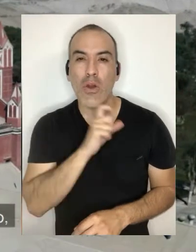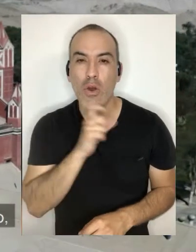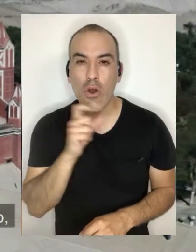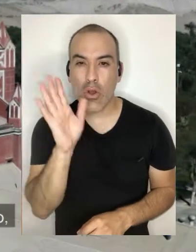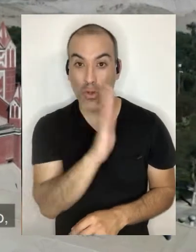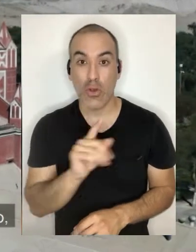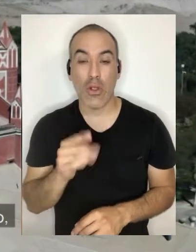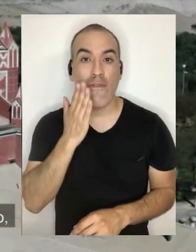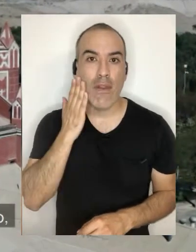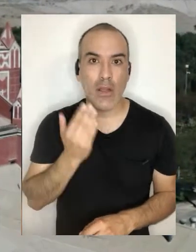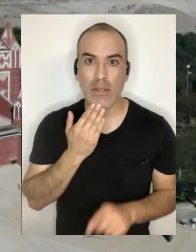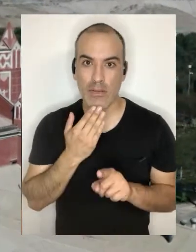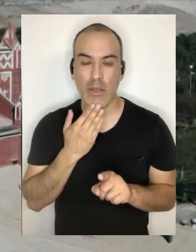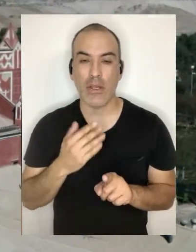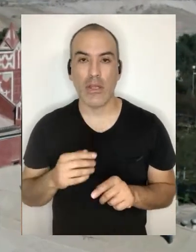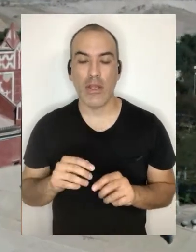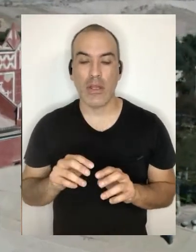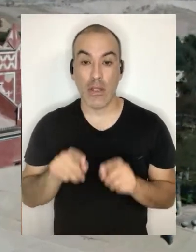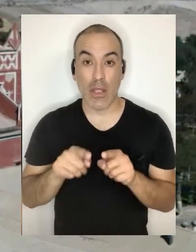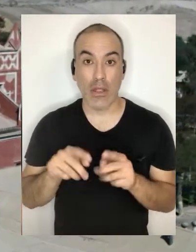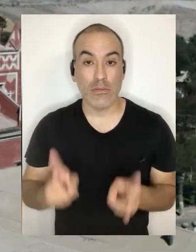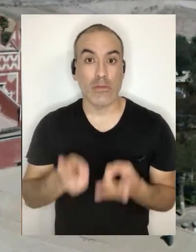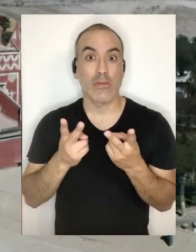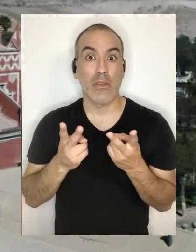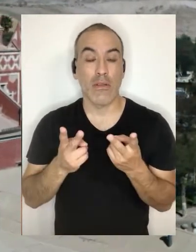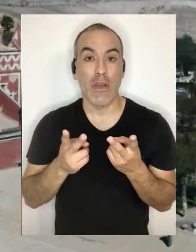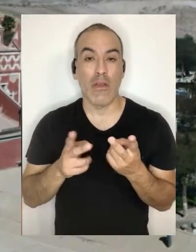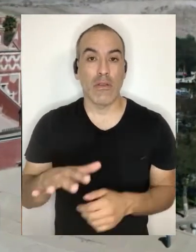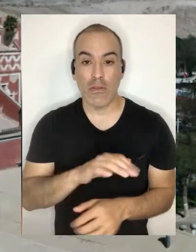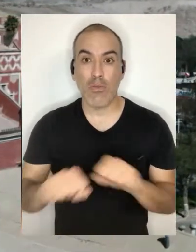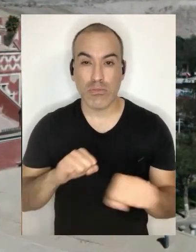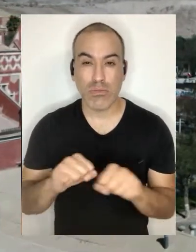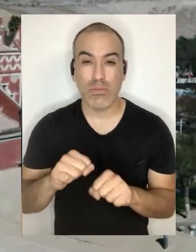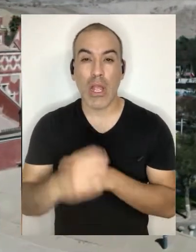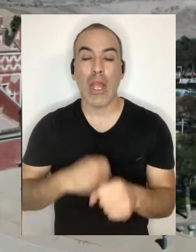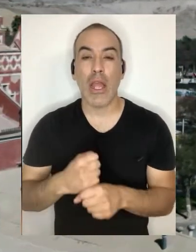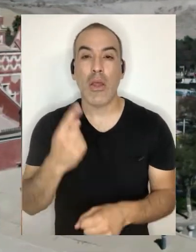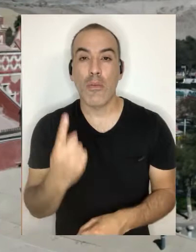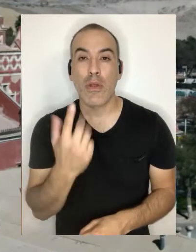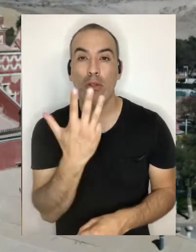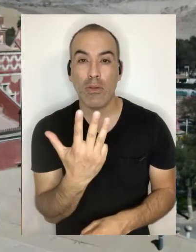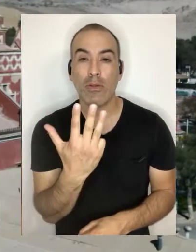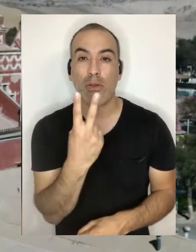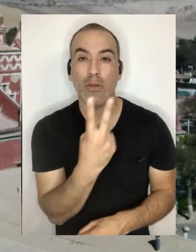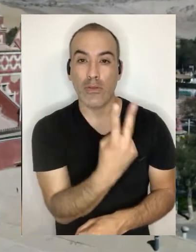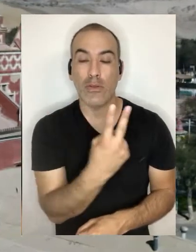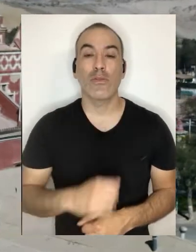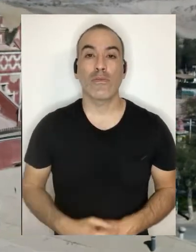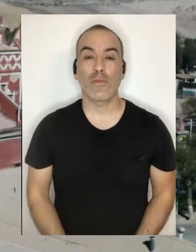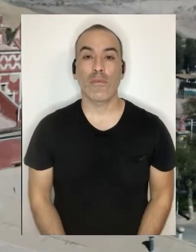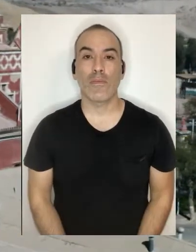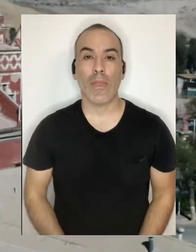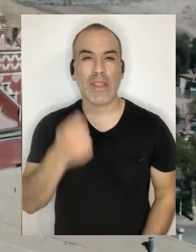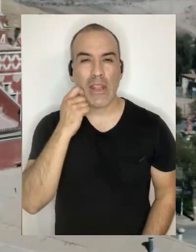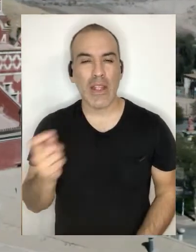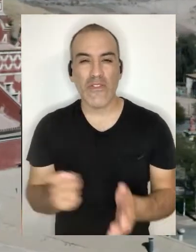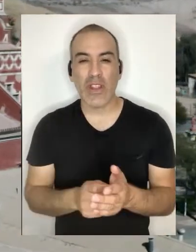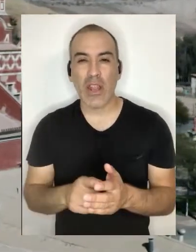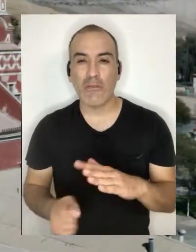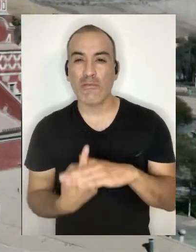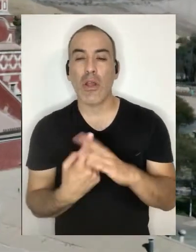color rojo y blanco que sorteó con éxito el fuerte terremoto del año 1922, data del